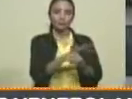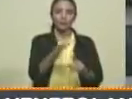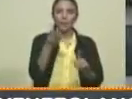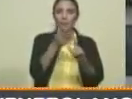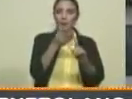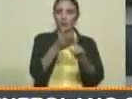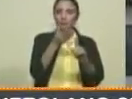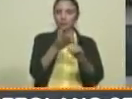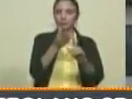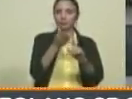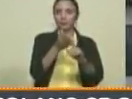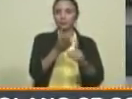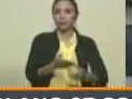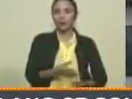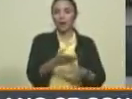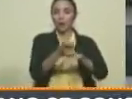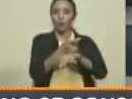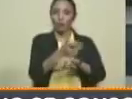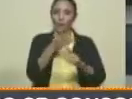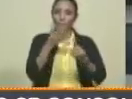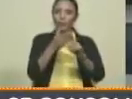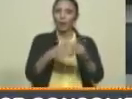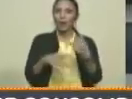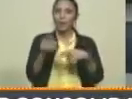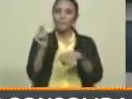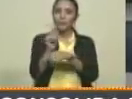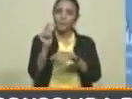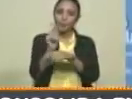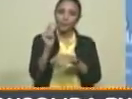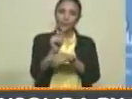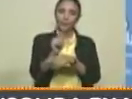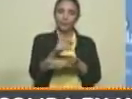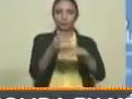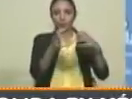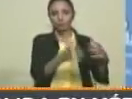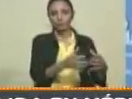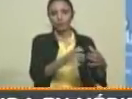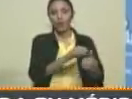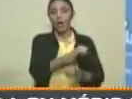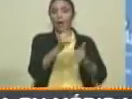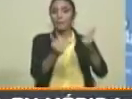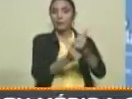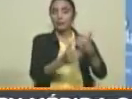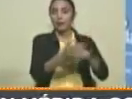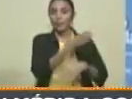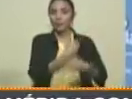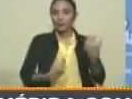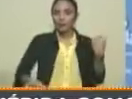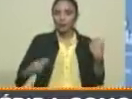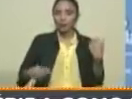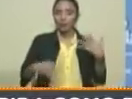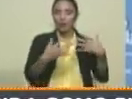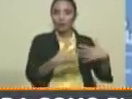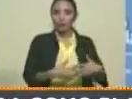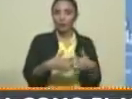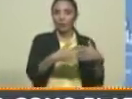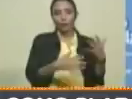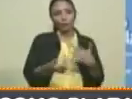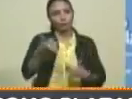amenazas, gobierno por gobierno. El vicepresidente Mike Pence de Estados Unidos llamó